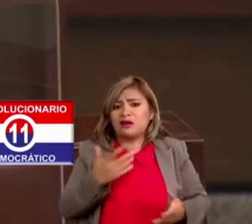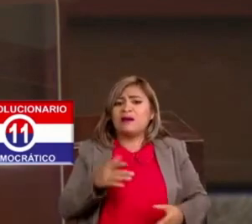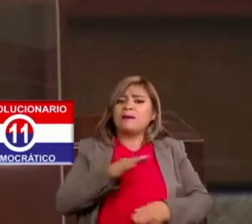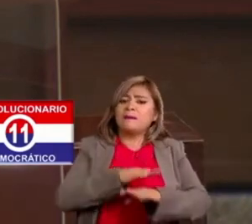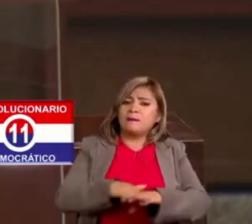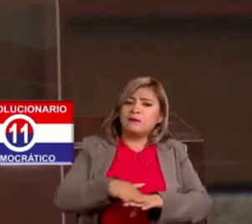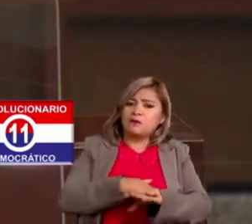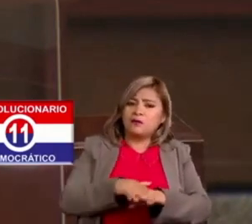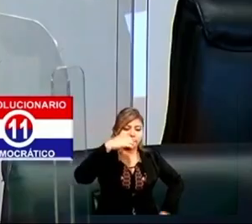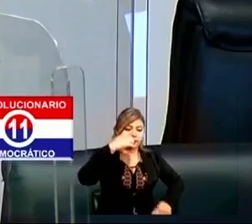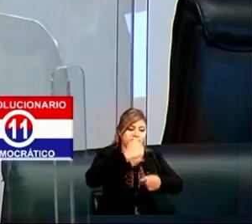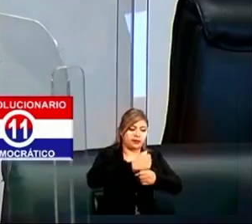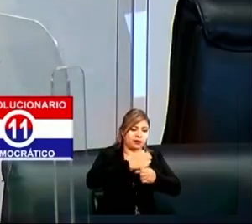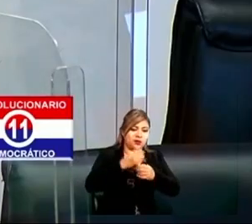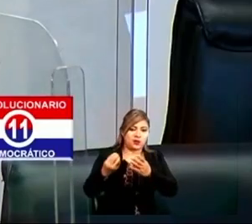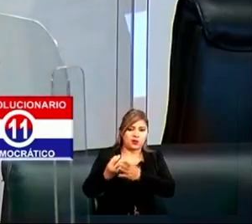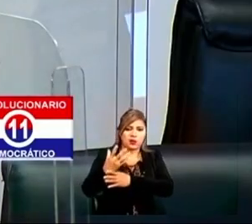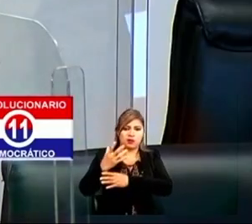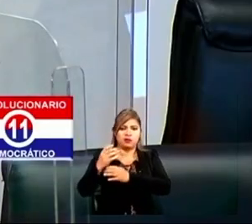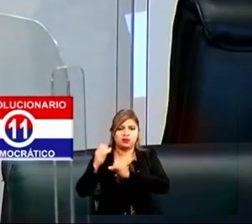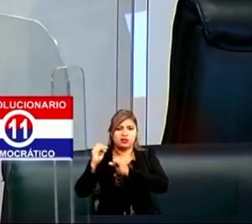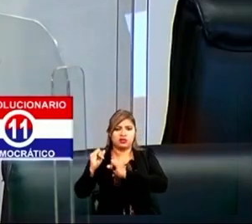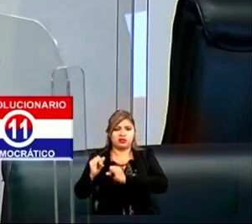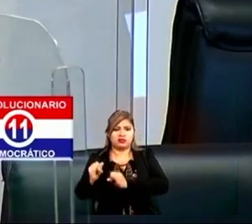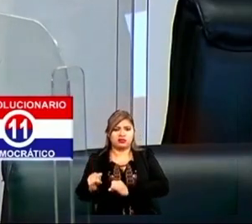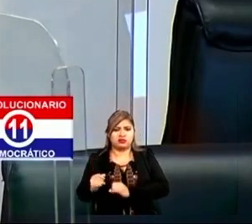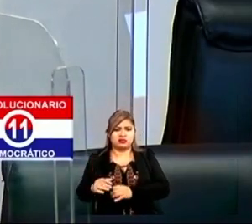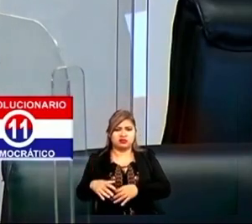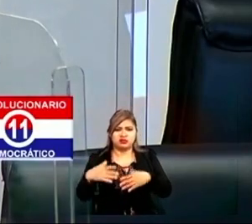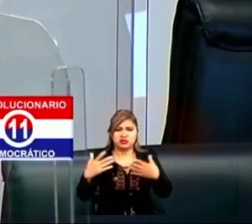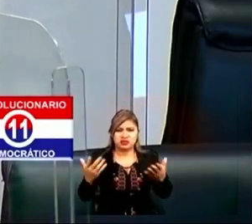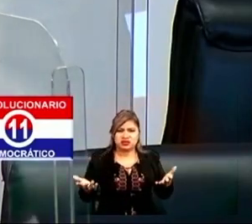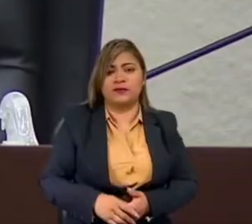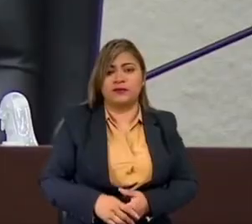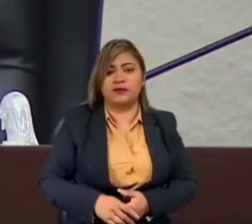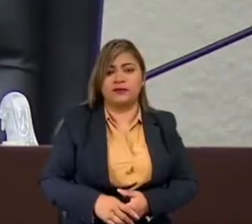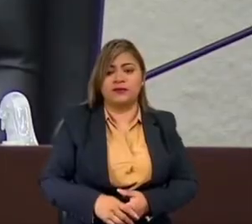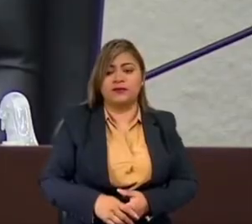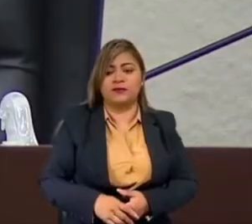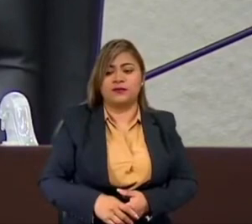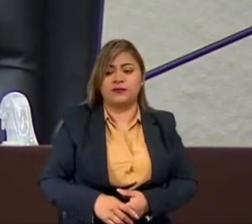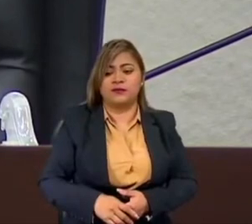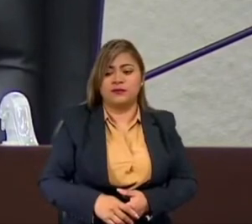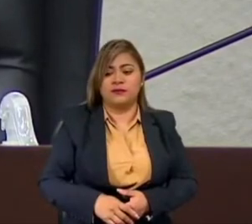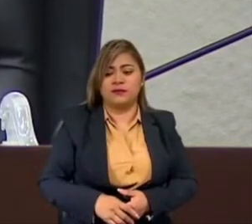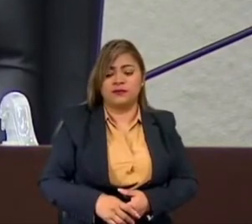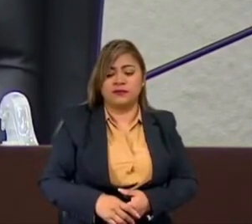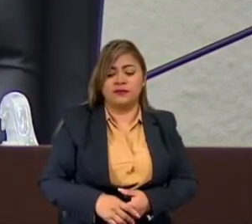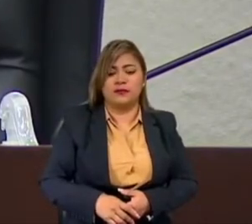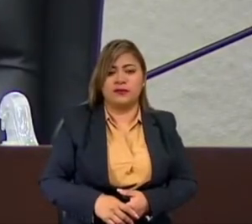están con hambre. Yo me puse a pensar, ¿esta asamblea está llena de pendejos o de qué? Sí, mi amor.